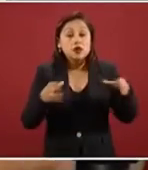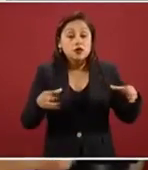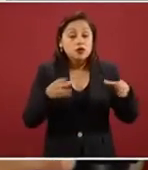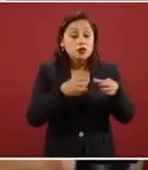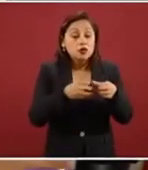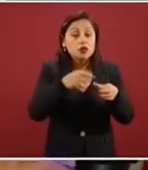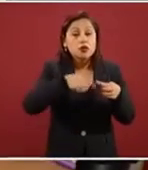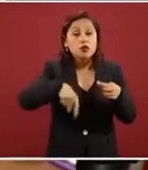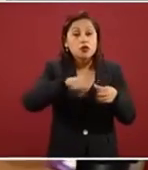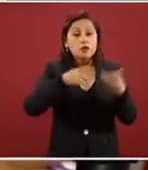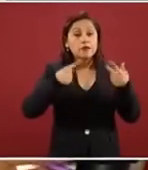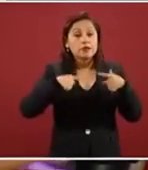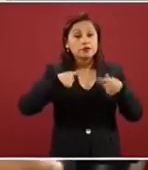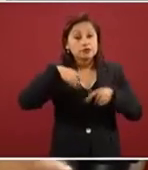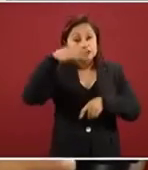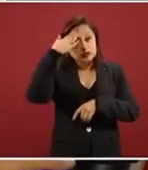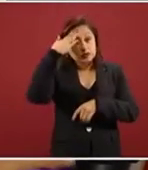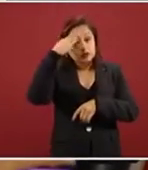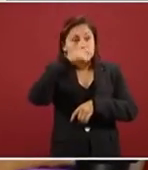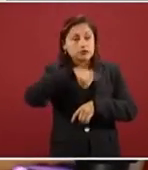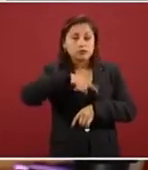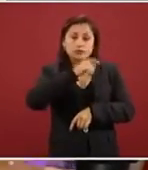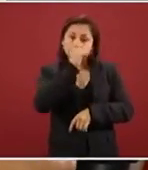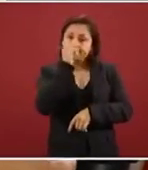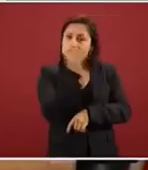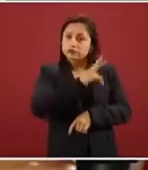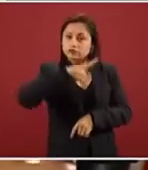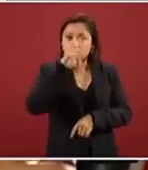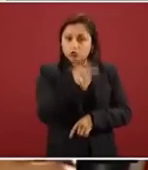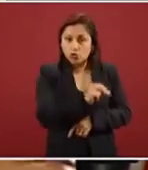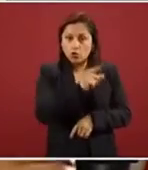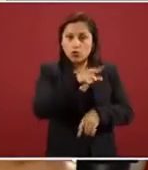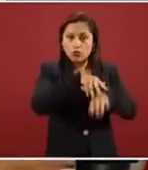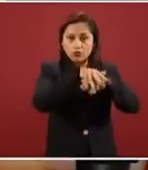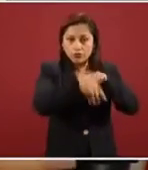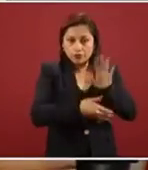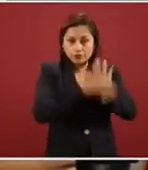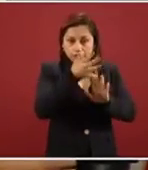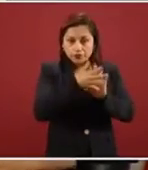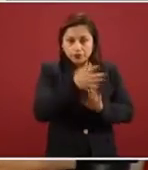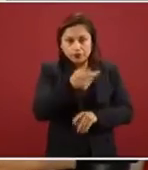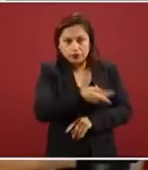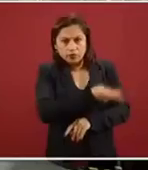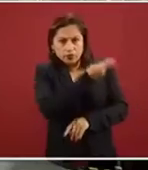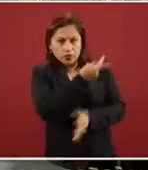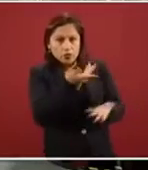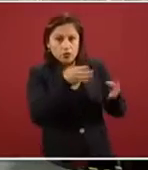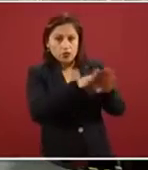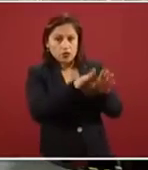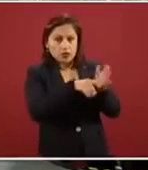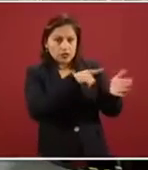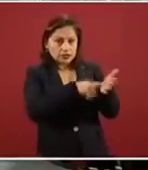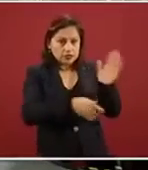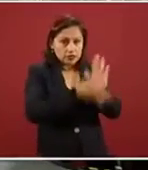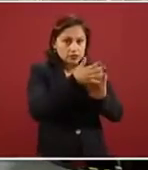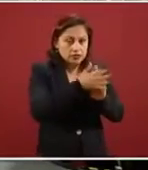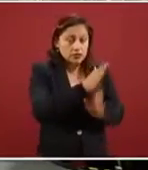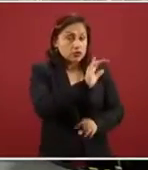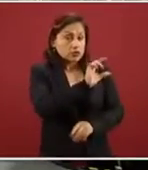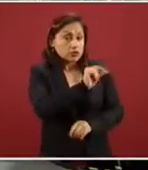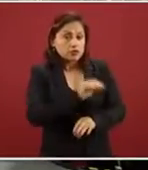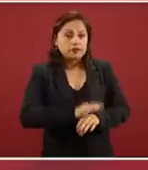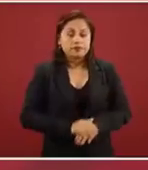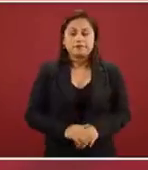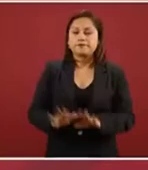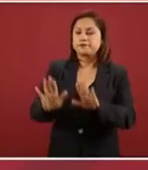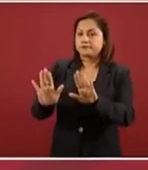expresaron su malestar con esta nueva presa de Jales, ¿se cancele la presa de Jales? Vamos a esperar a que nos